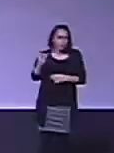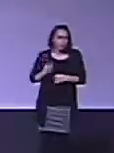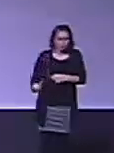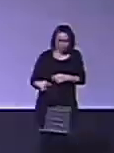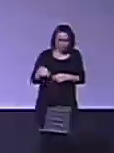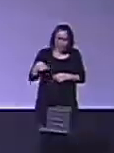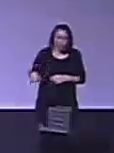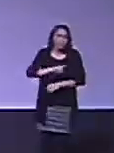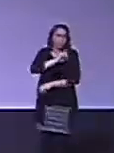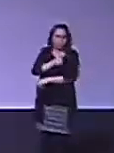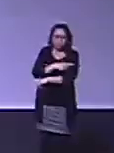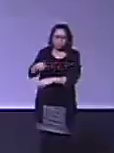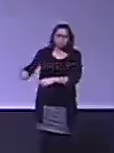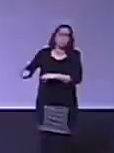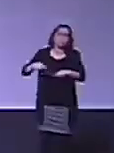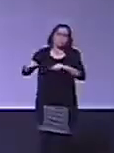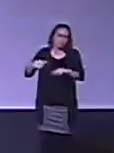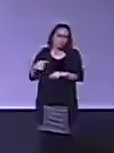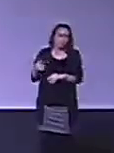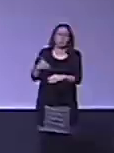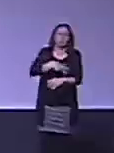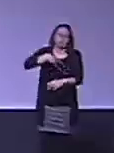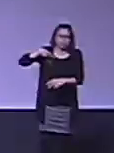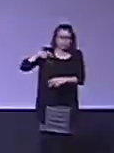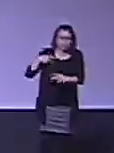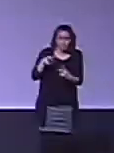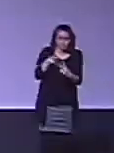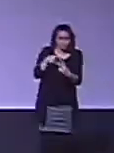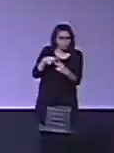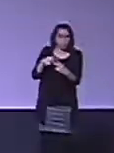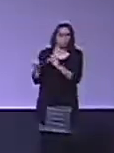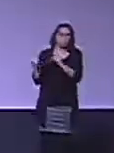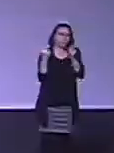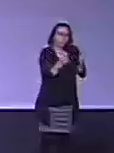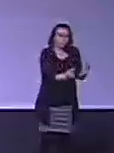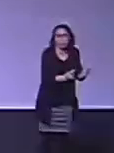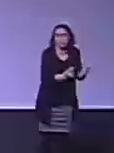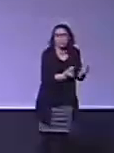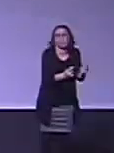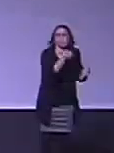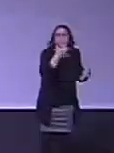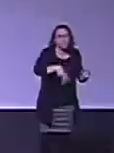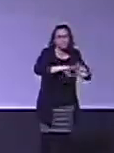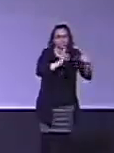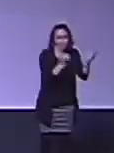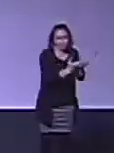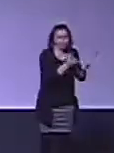Eta orain bai, saria banatuko diogu beraiei, sari omenaldi hau.